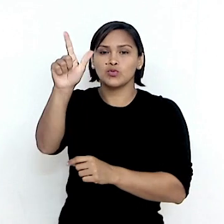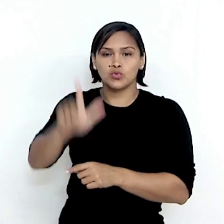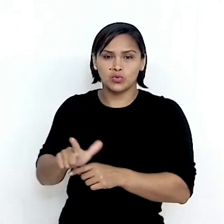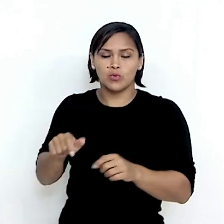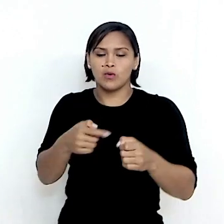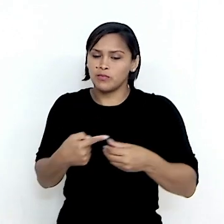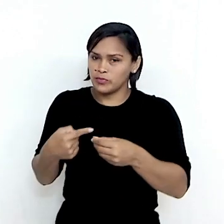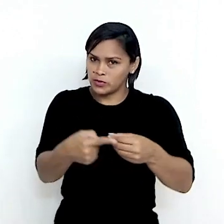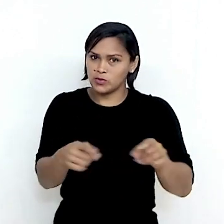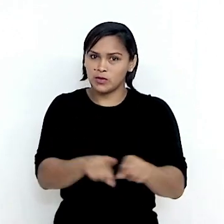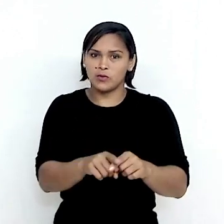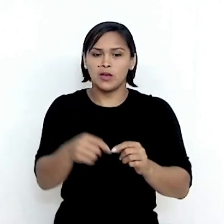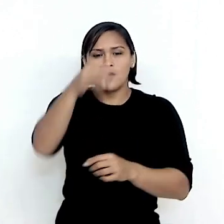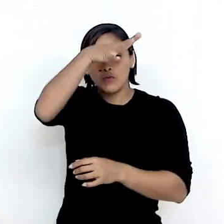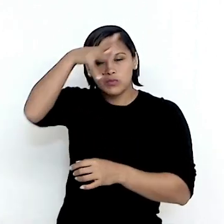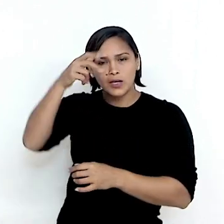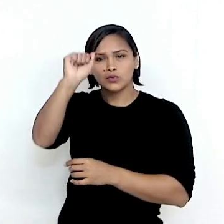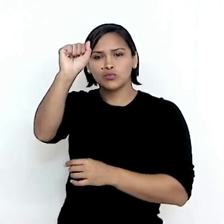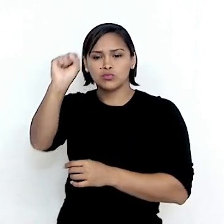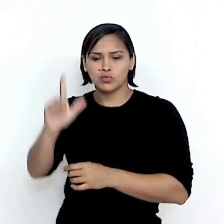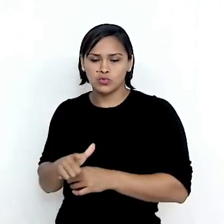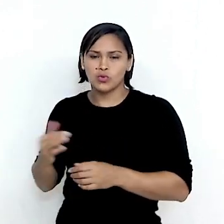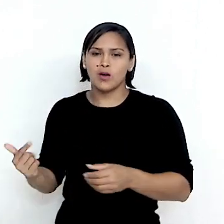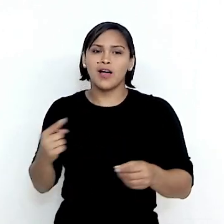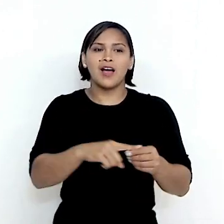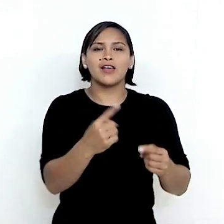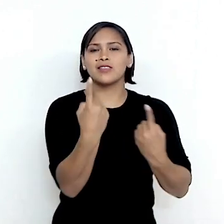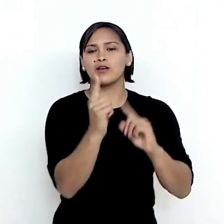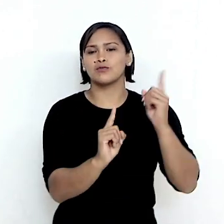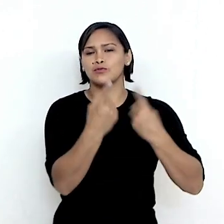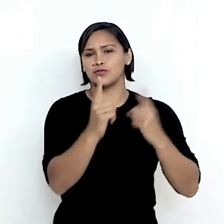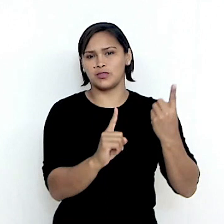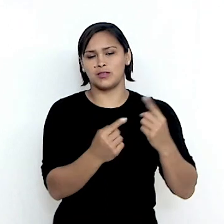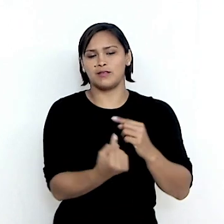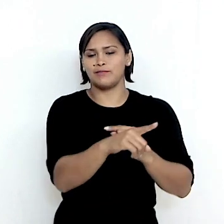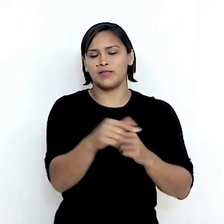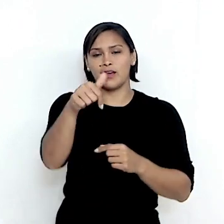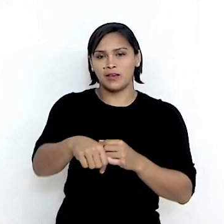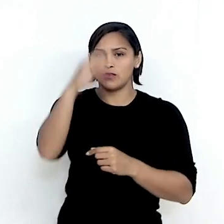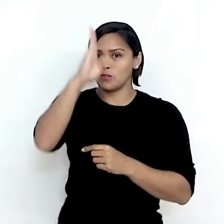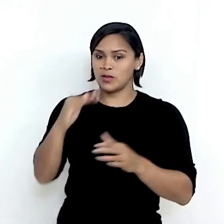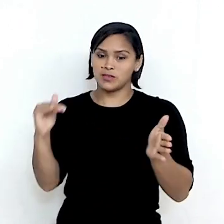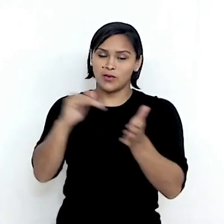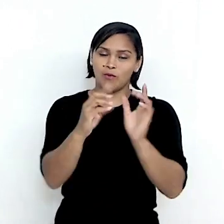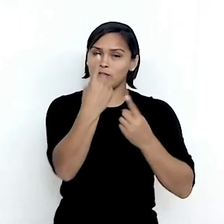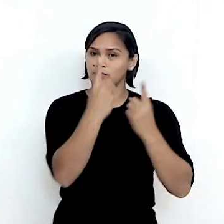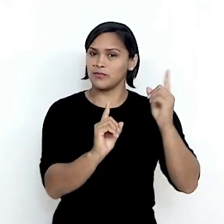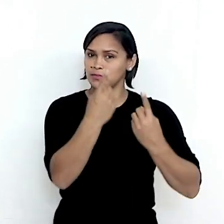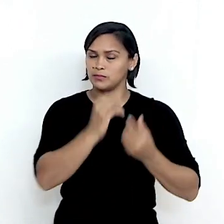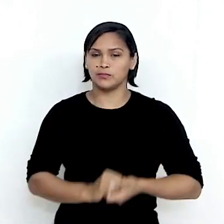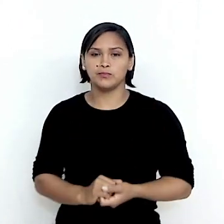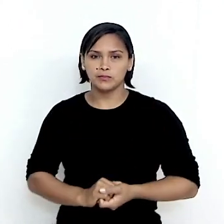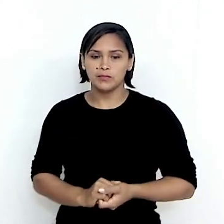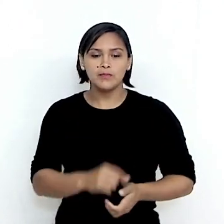do Sul, en Brasil, hasta Antofagasta y Tarapacá, en Chile, y del cual este proyecto